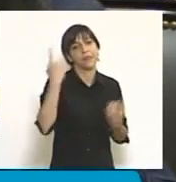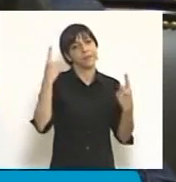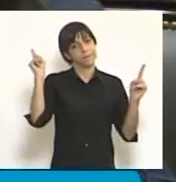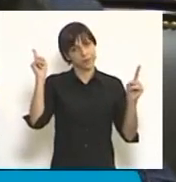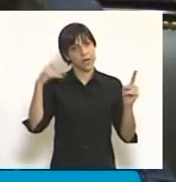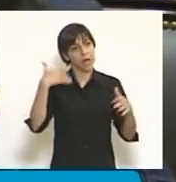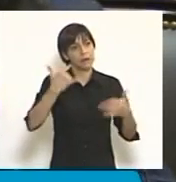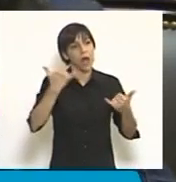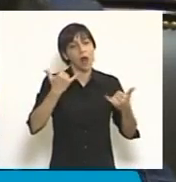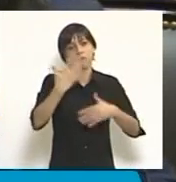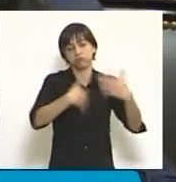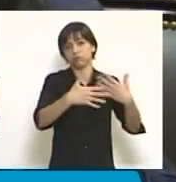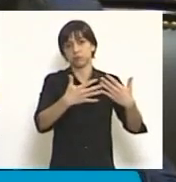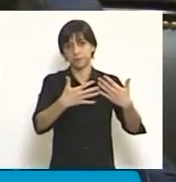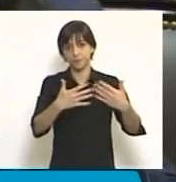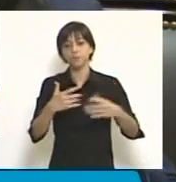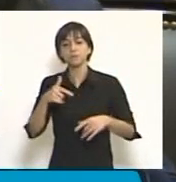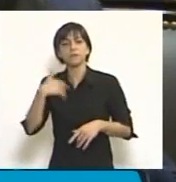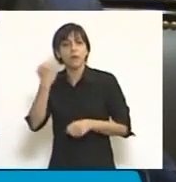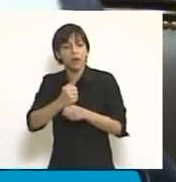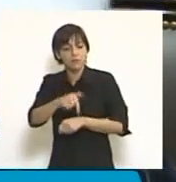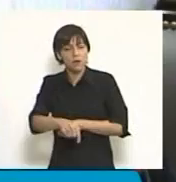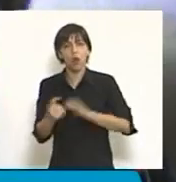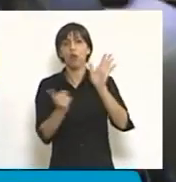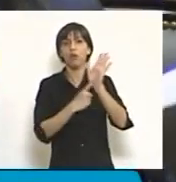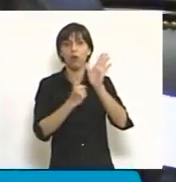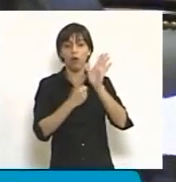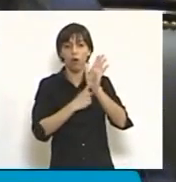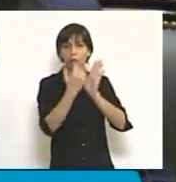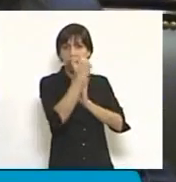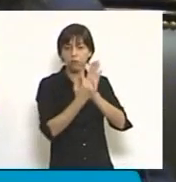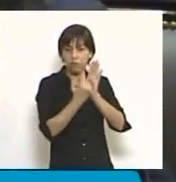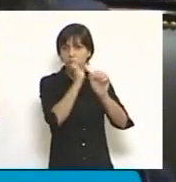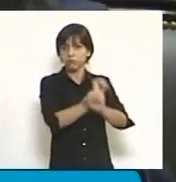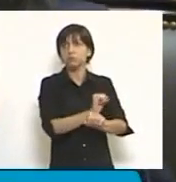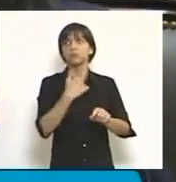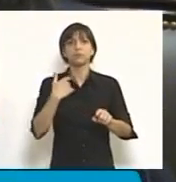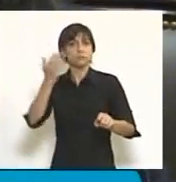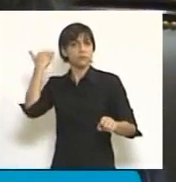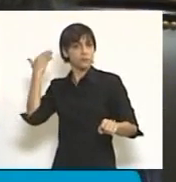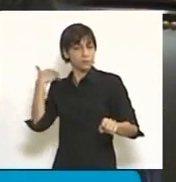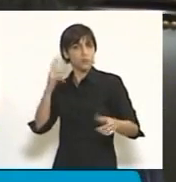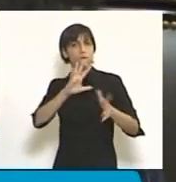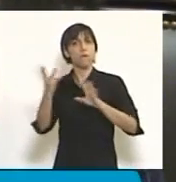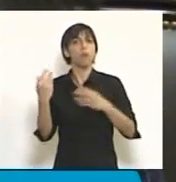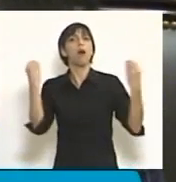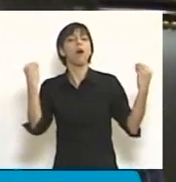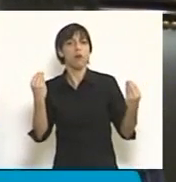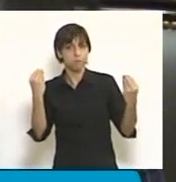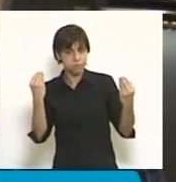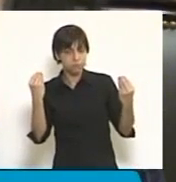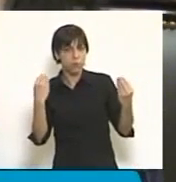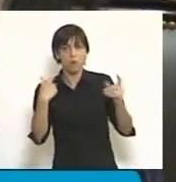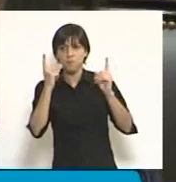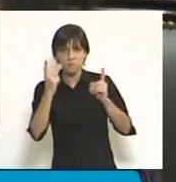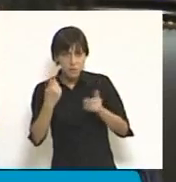el código que está vigente habla o tiene el mote de inquisitivo, lo cual